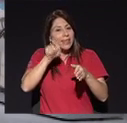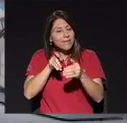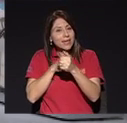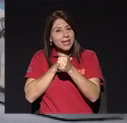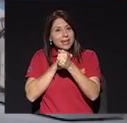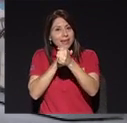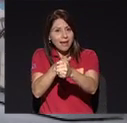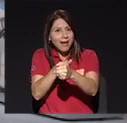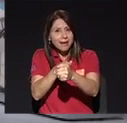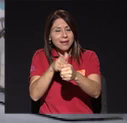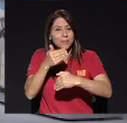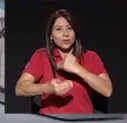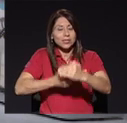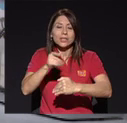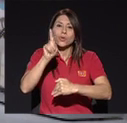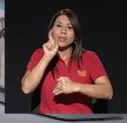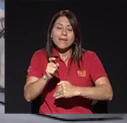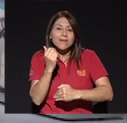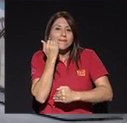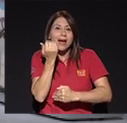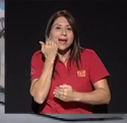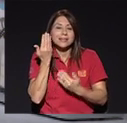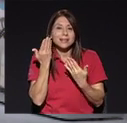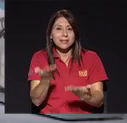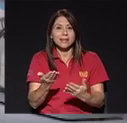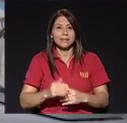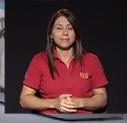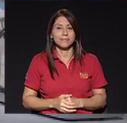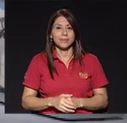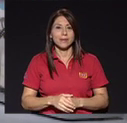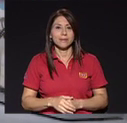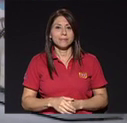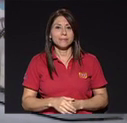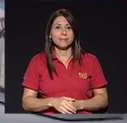ese proceso, que tiene que guiar, que tiene que facilitar, ¿verdad?